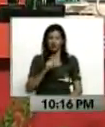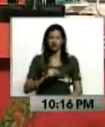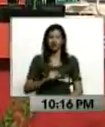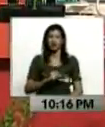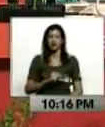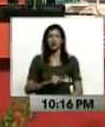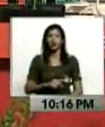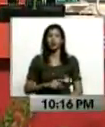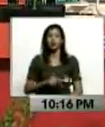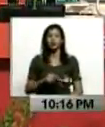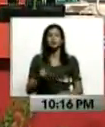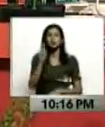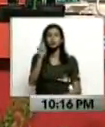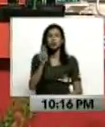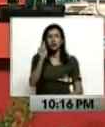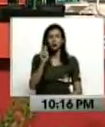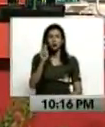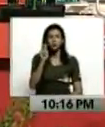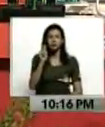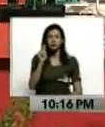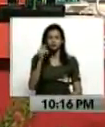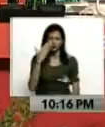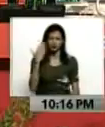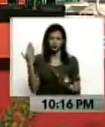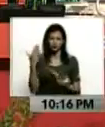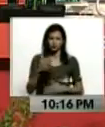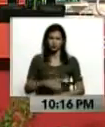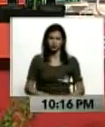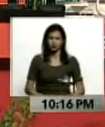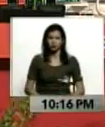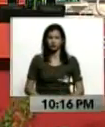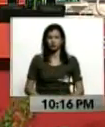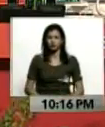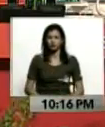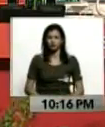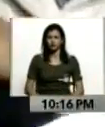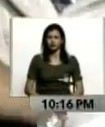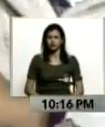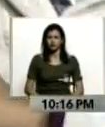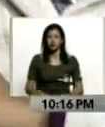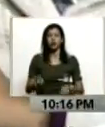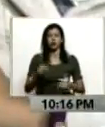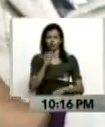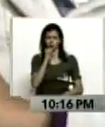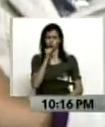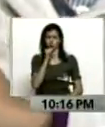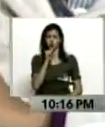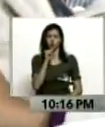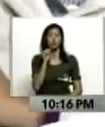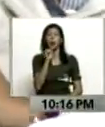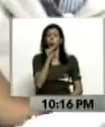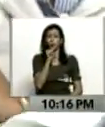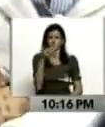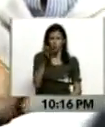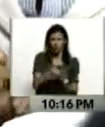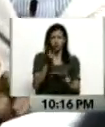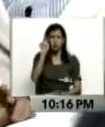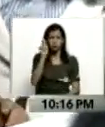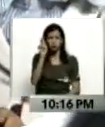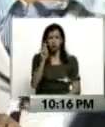escarrá nuestro Carlos escarrá ese va a ser un revolucionario vergatario como su